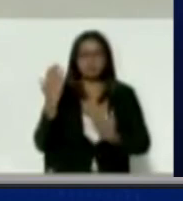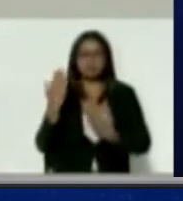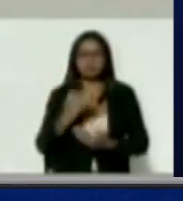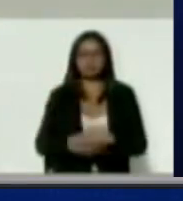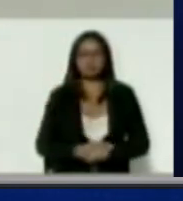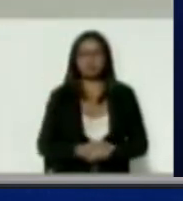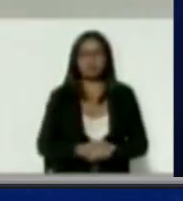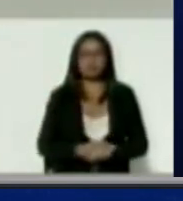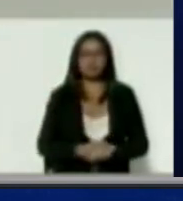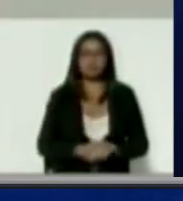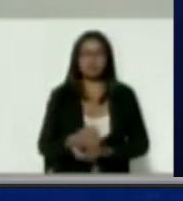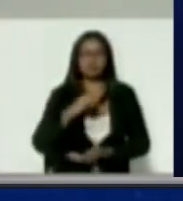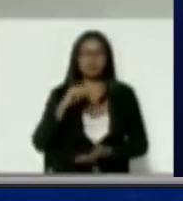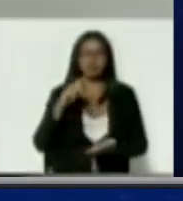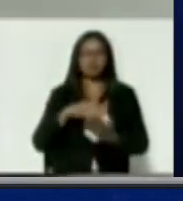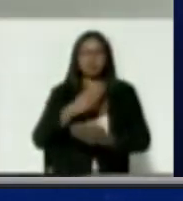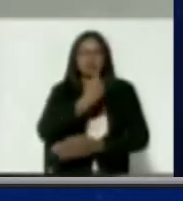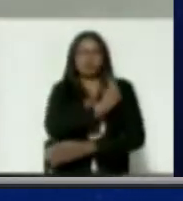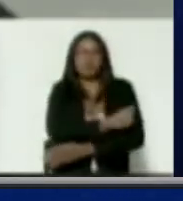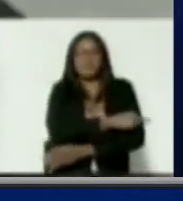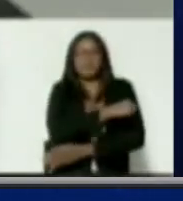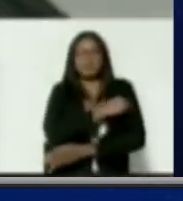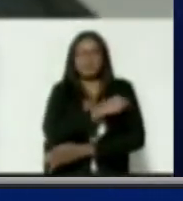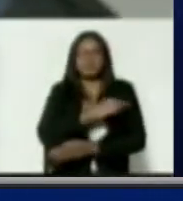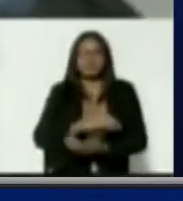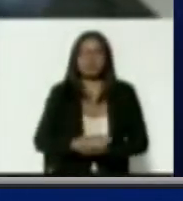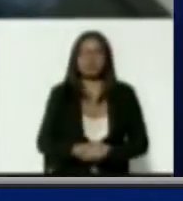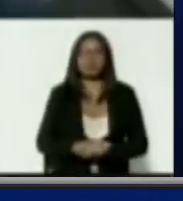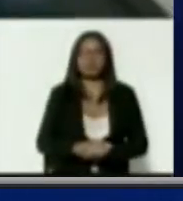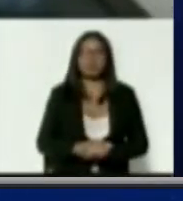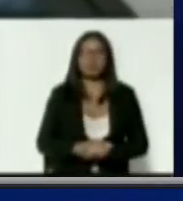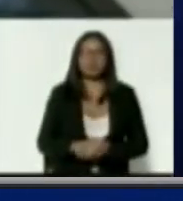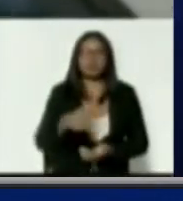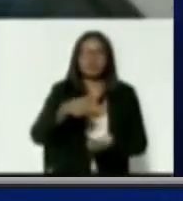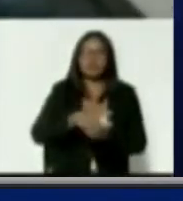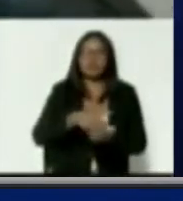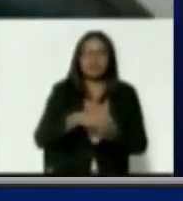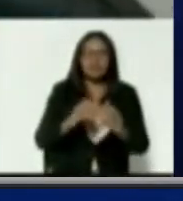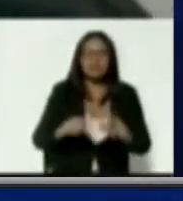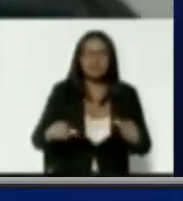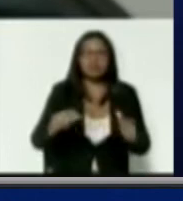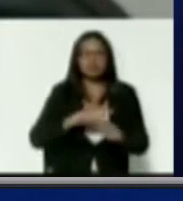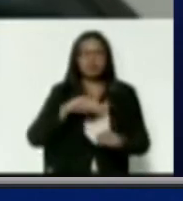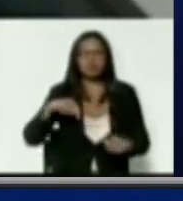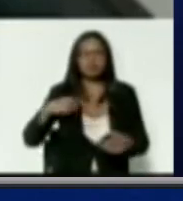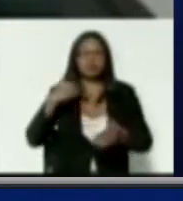es más sencillo, Eduardo. En los países europeos y América del Norte,